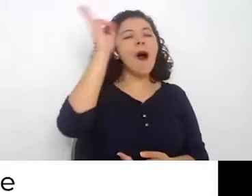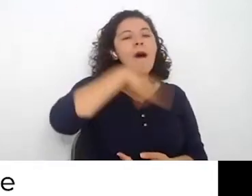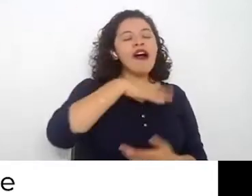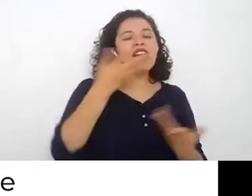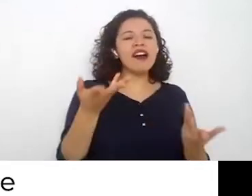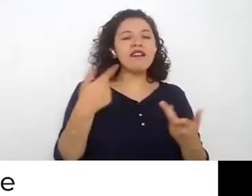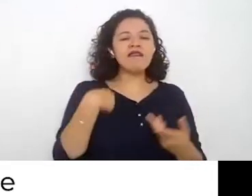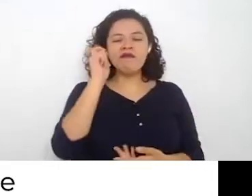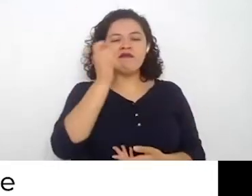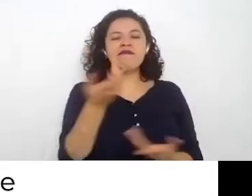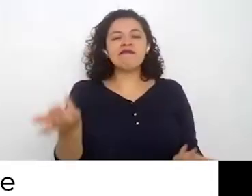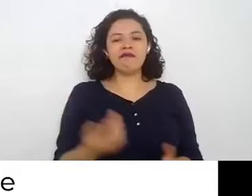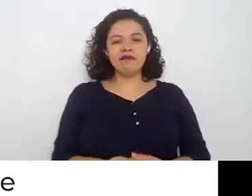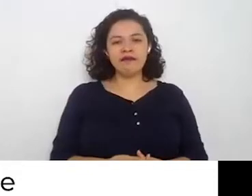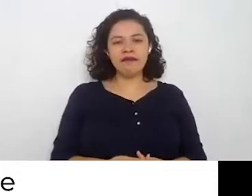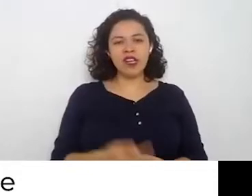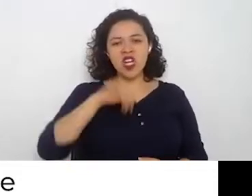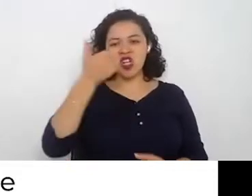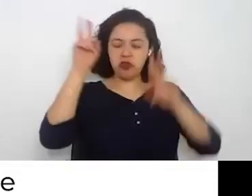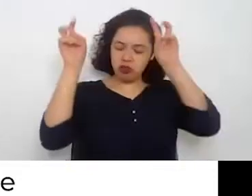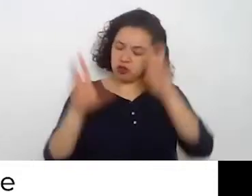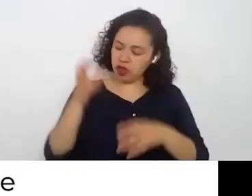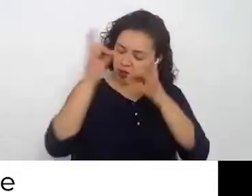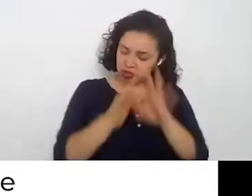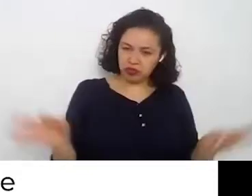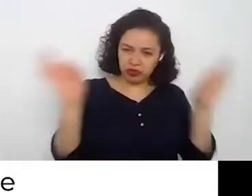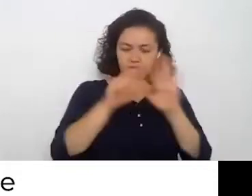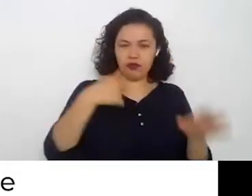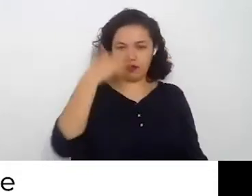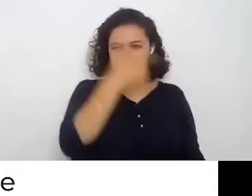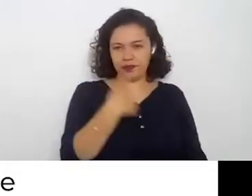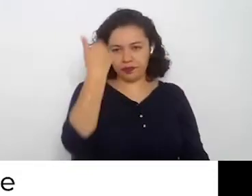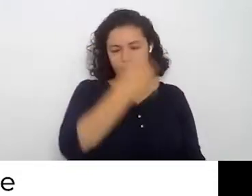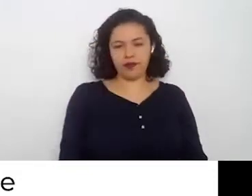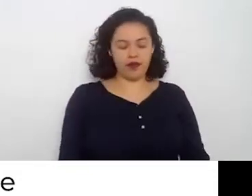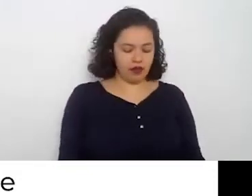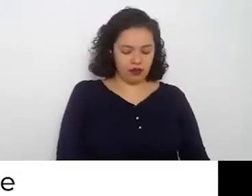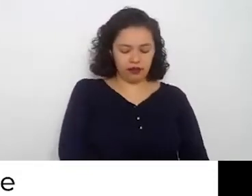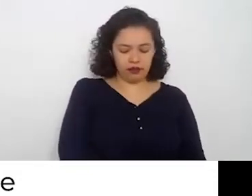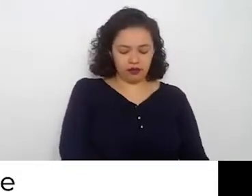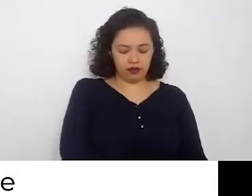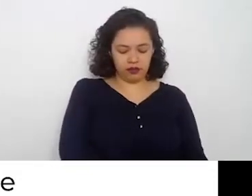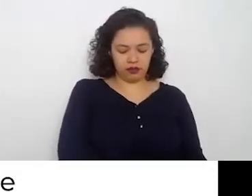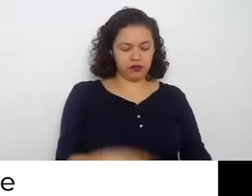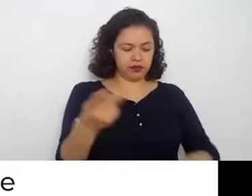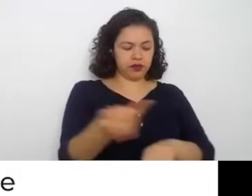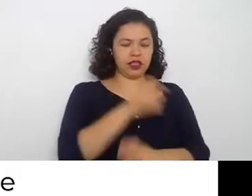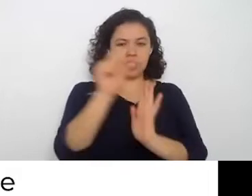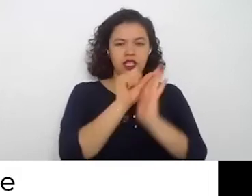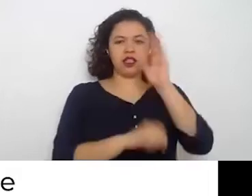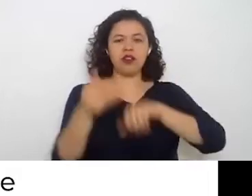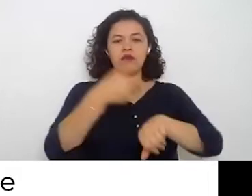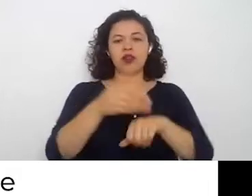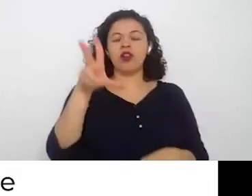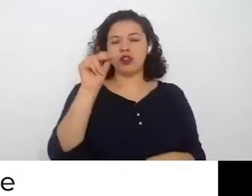Vamos a otro tema bien importante. ¿Qué pasa en este artículo 80 que parece ser que nos